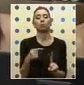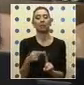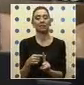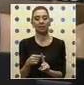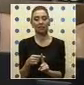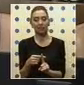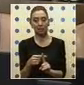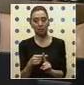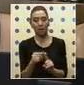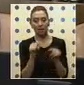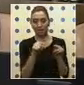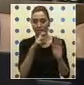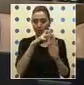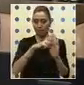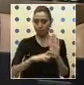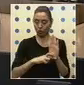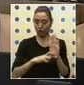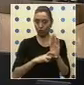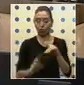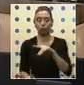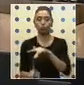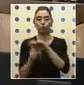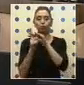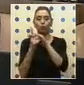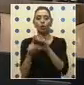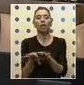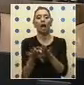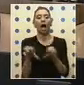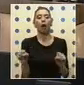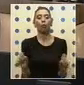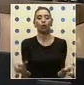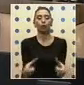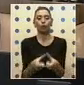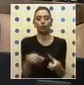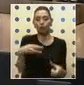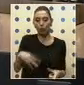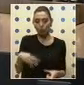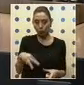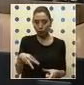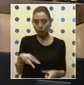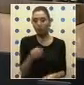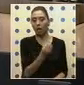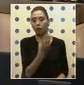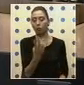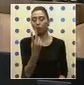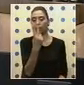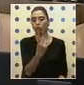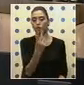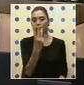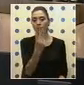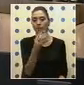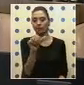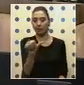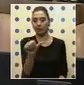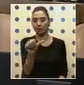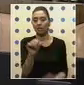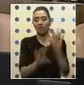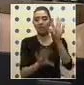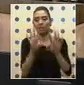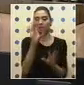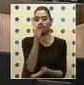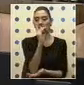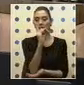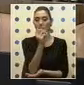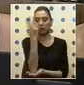considera que el referido proyecto tiene su origen en el acuerdo del Consejo Municipal número 236 del 15 de